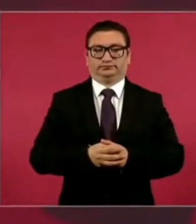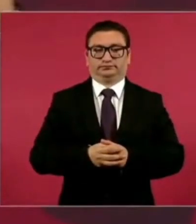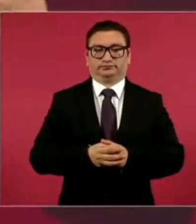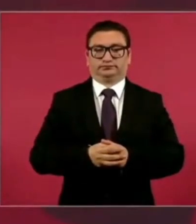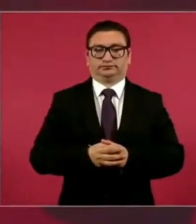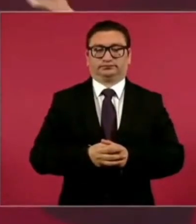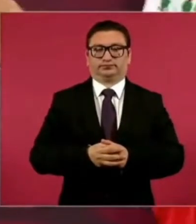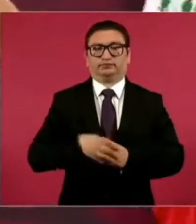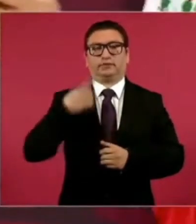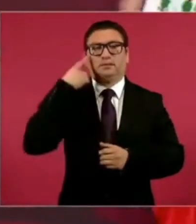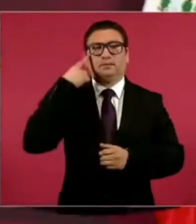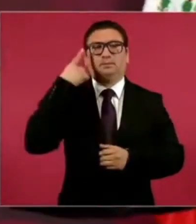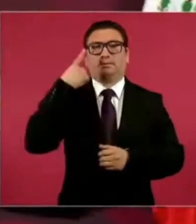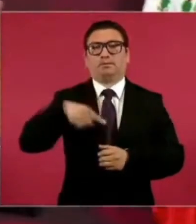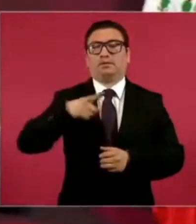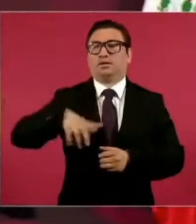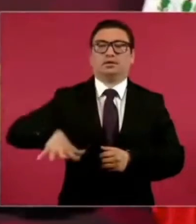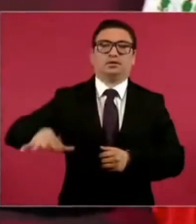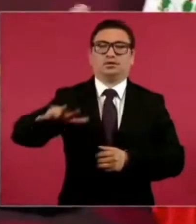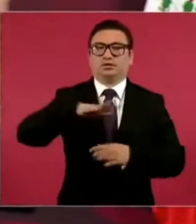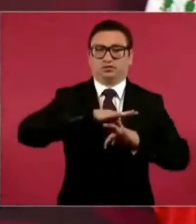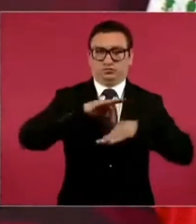para que nadie